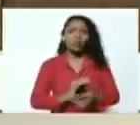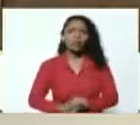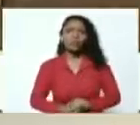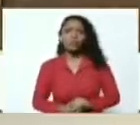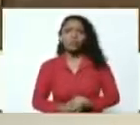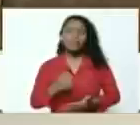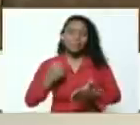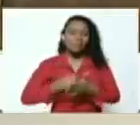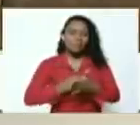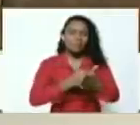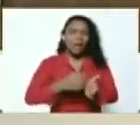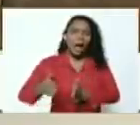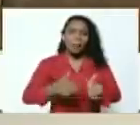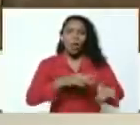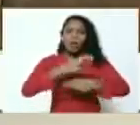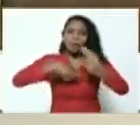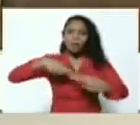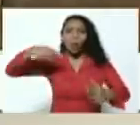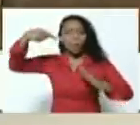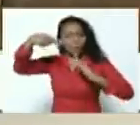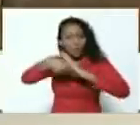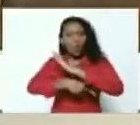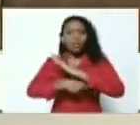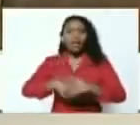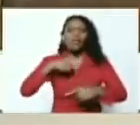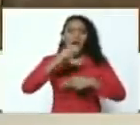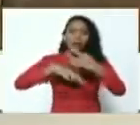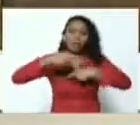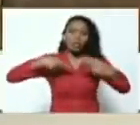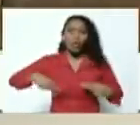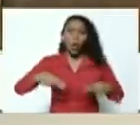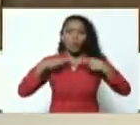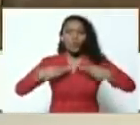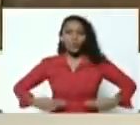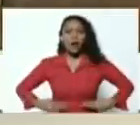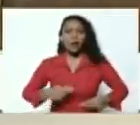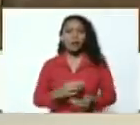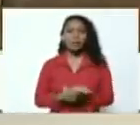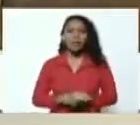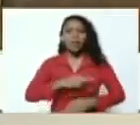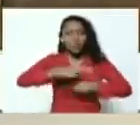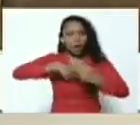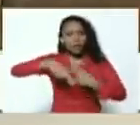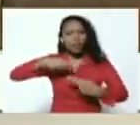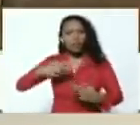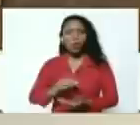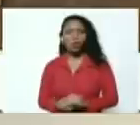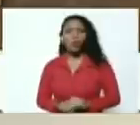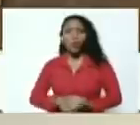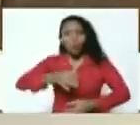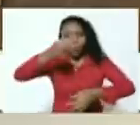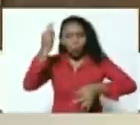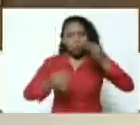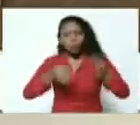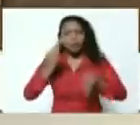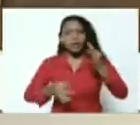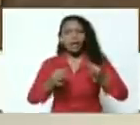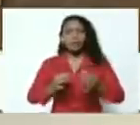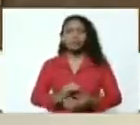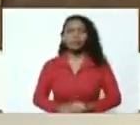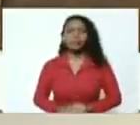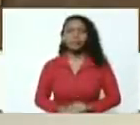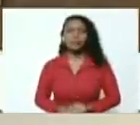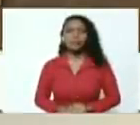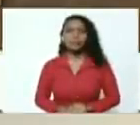perseverando en el camino de una revolución profunda, de una revolución humanista, de una revolución justiciera.